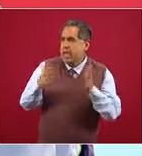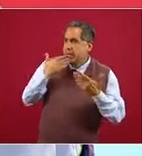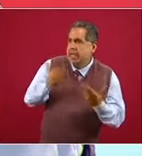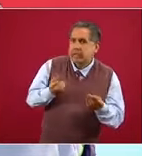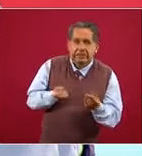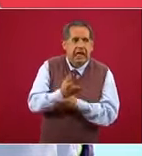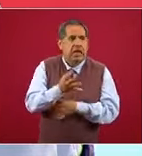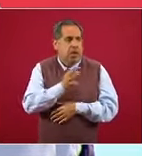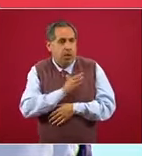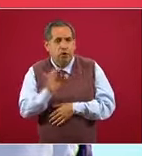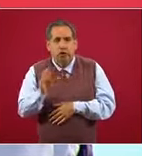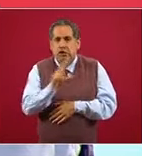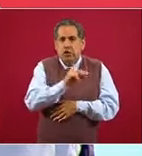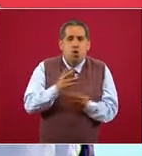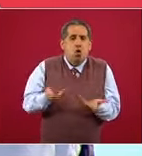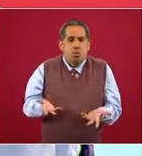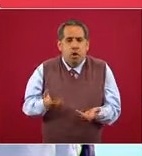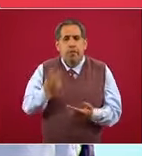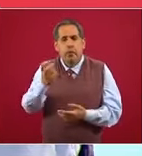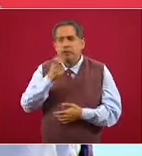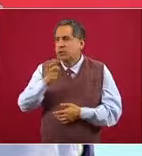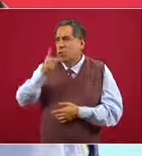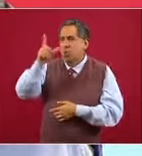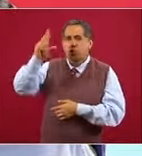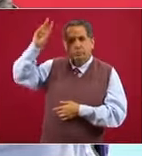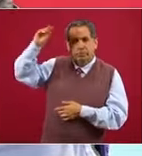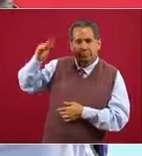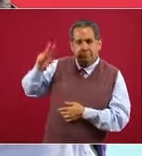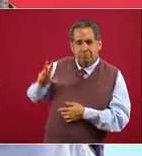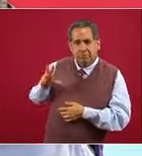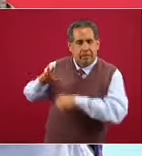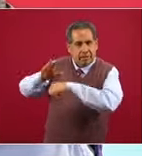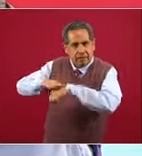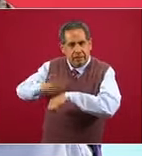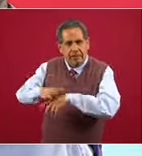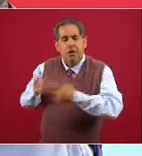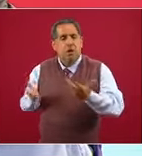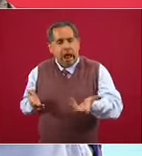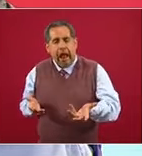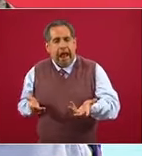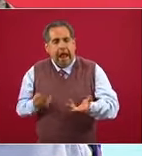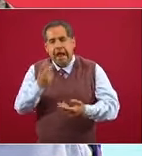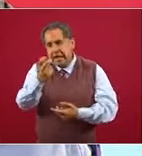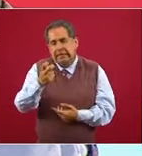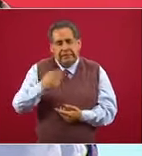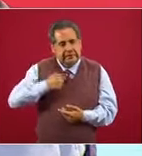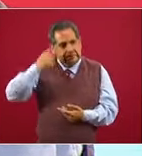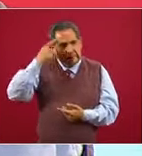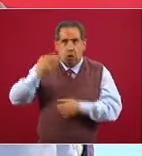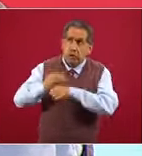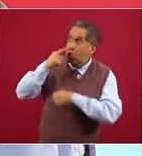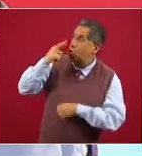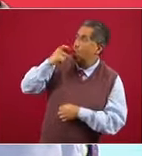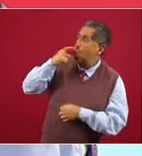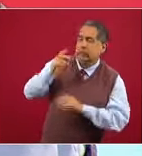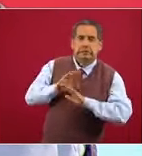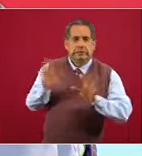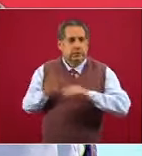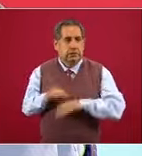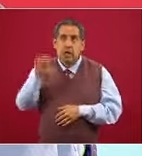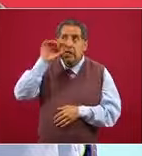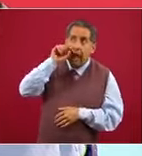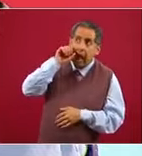menos tener, como lo es el semáforo de riesgo COVID, una idea de cuál es el riesgo en el cual nos encontramos y entonces cuáles son las